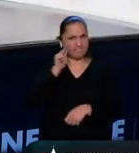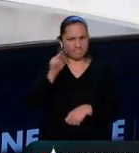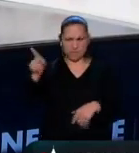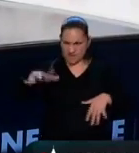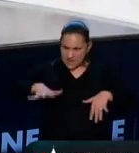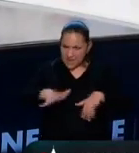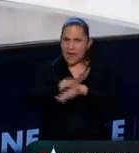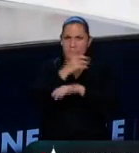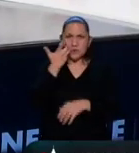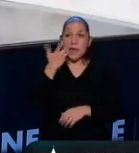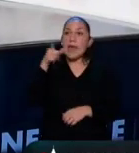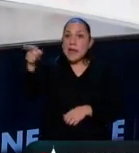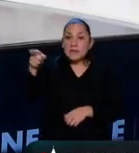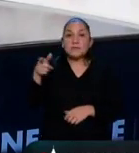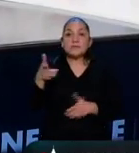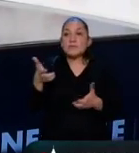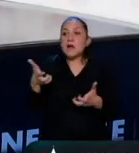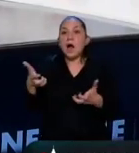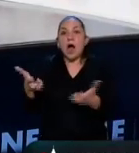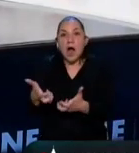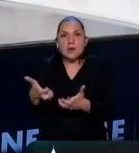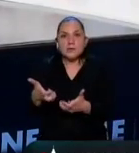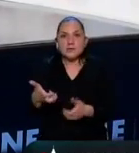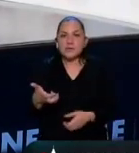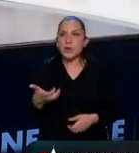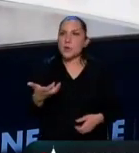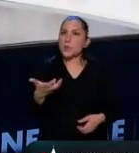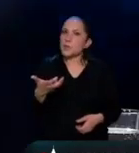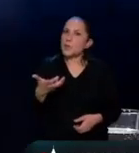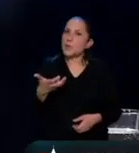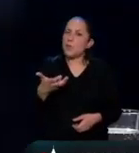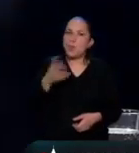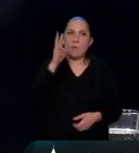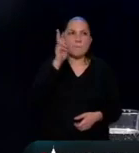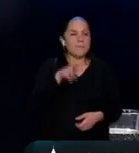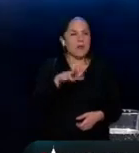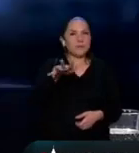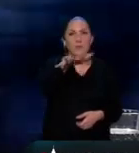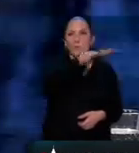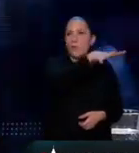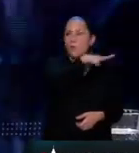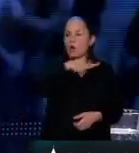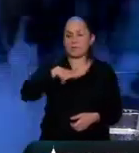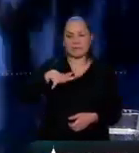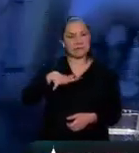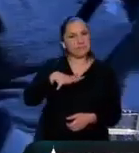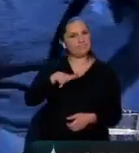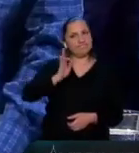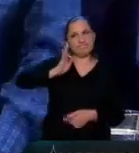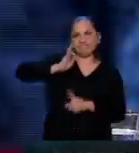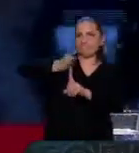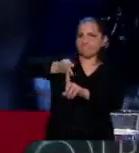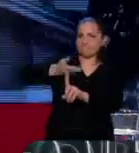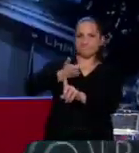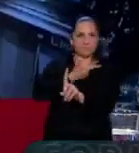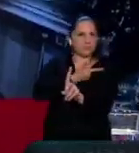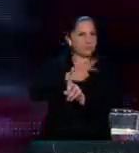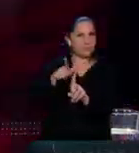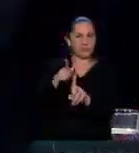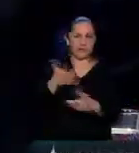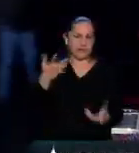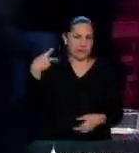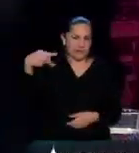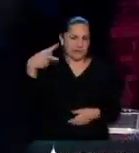cometieron otros líderes y se paga un precio, que es el pecado de echar abajo la escenografía. Las sociedades